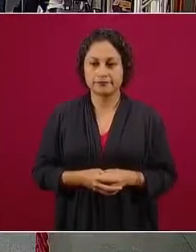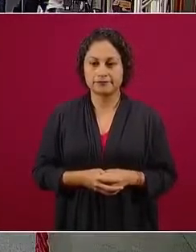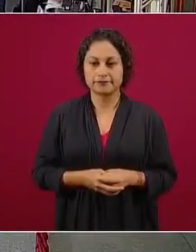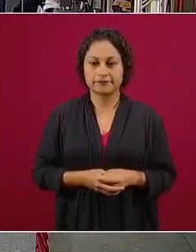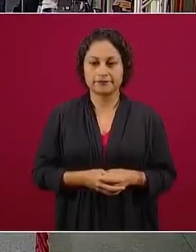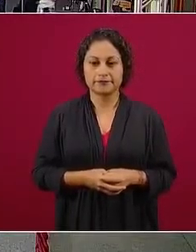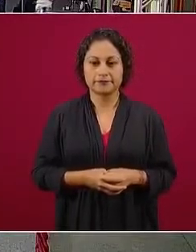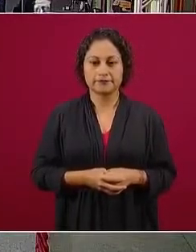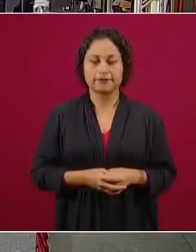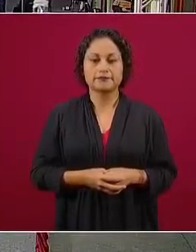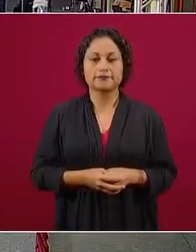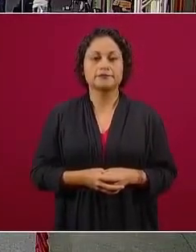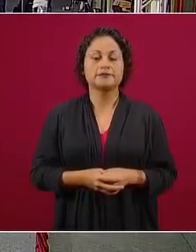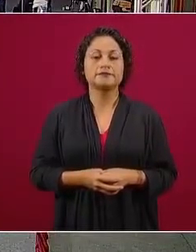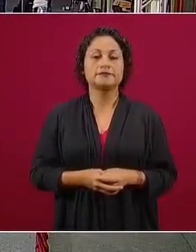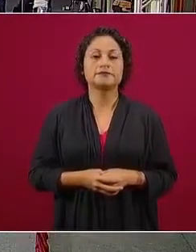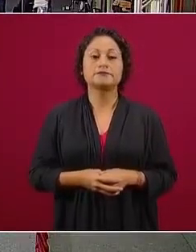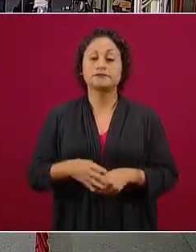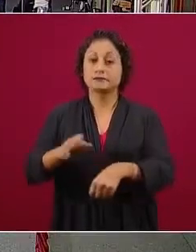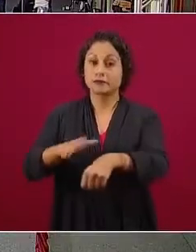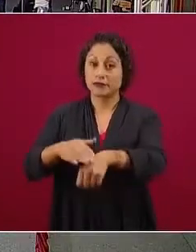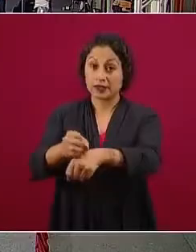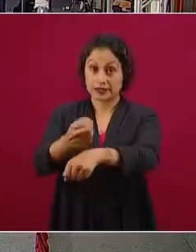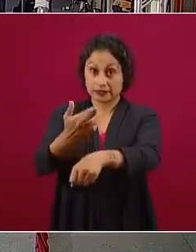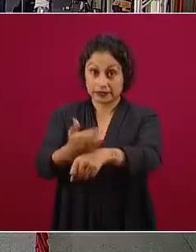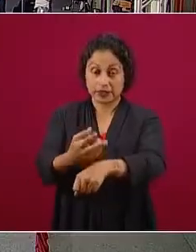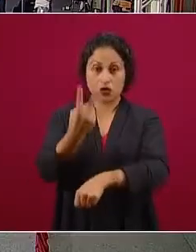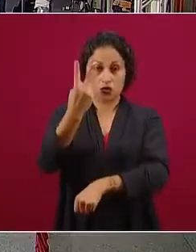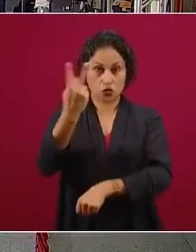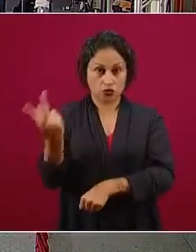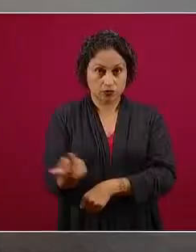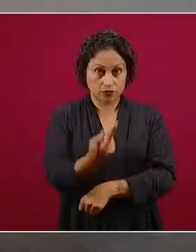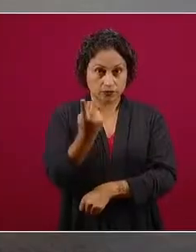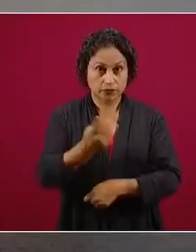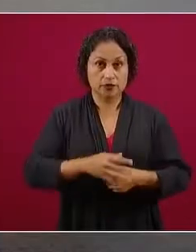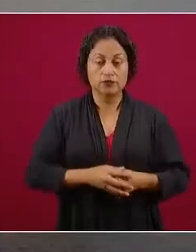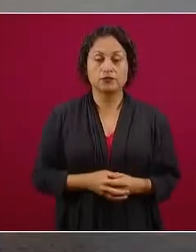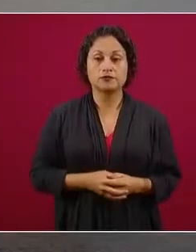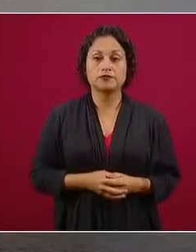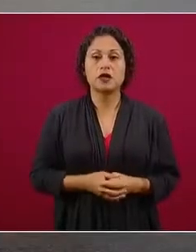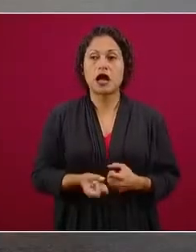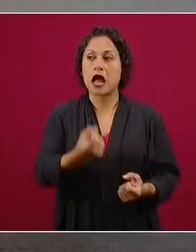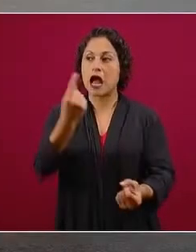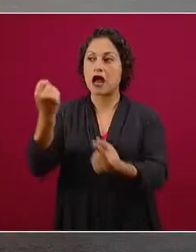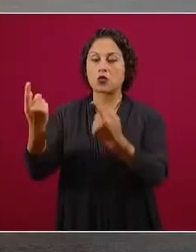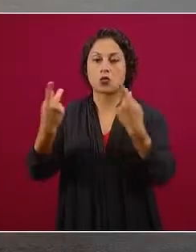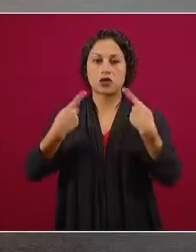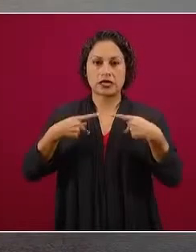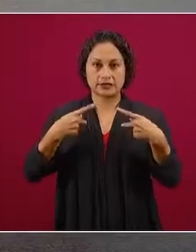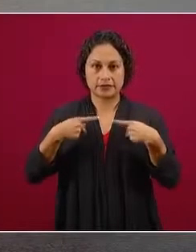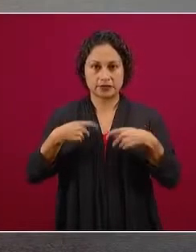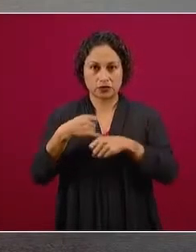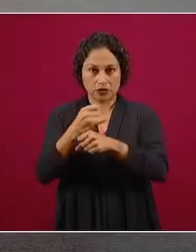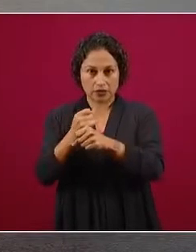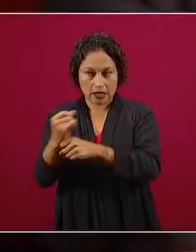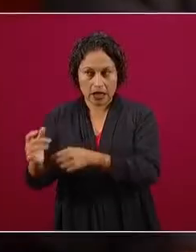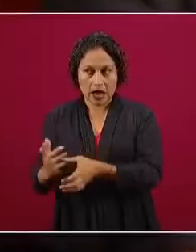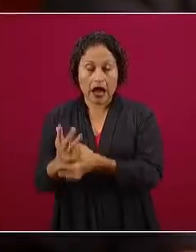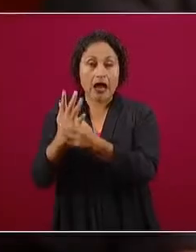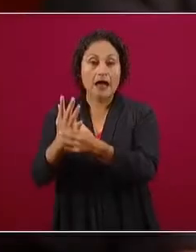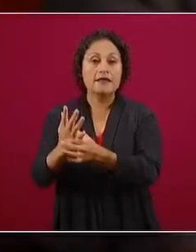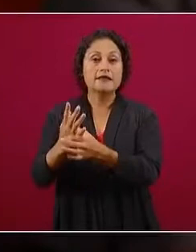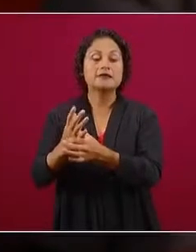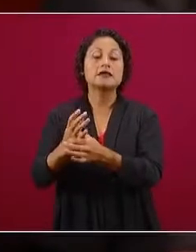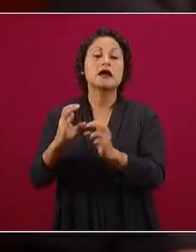señor secretario. Dos preguntas que van enlazadas. Una, críticos señalan que Campeche no debe de pasar a semáforo